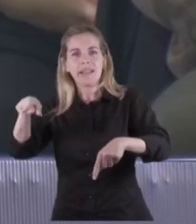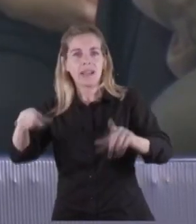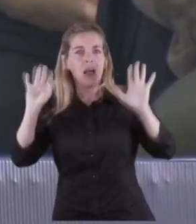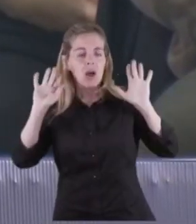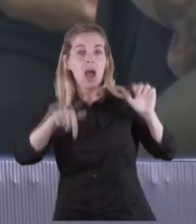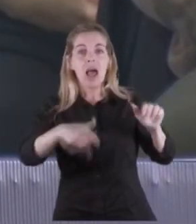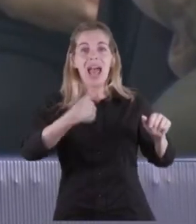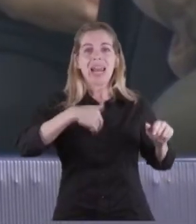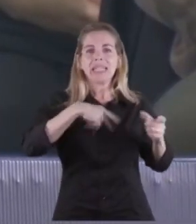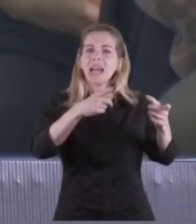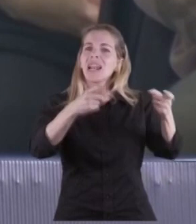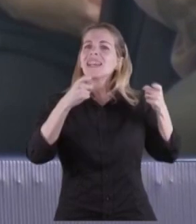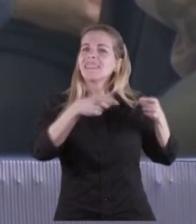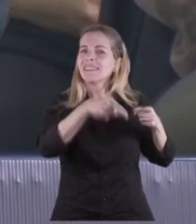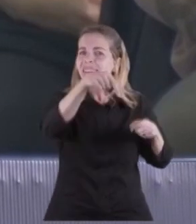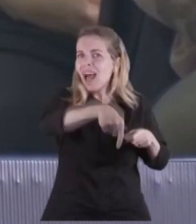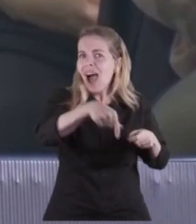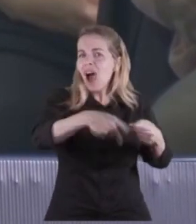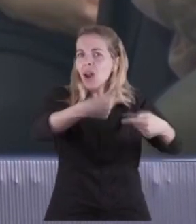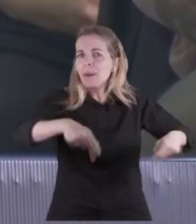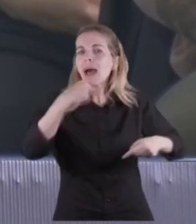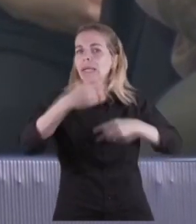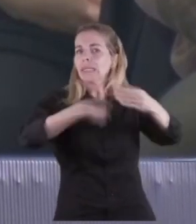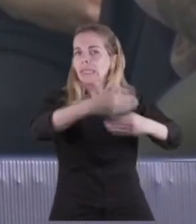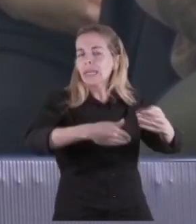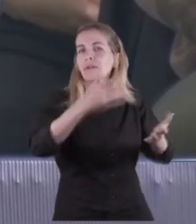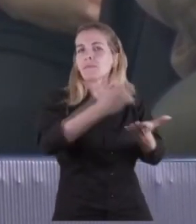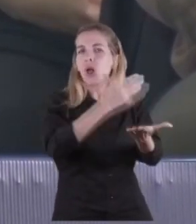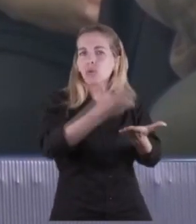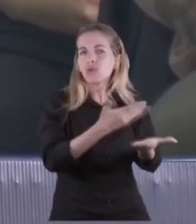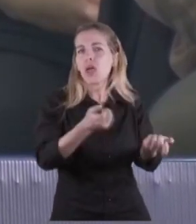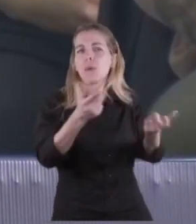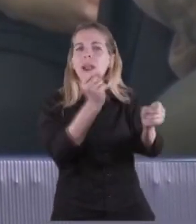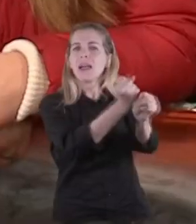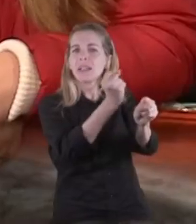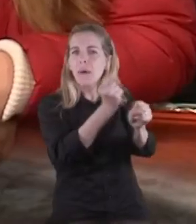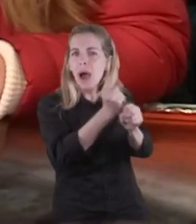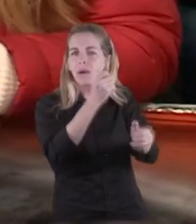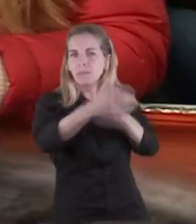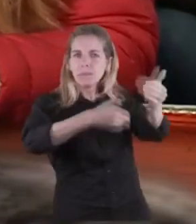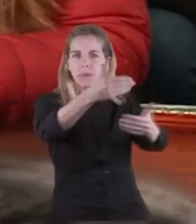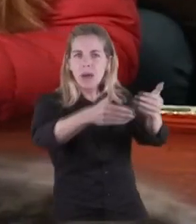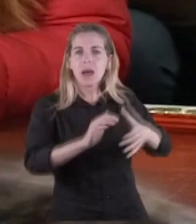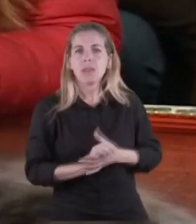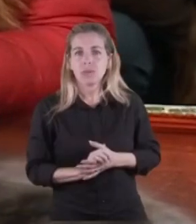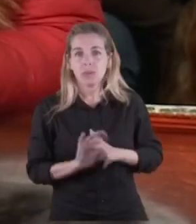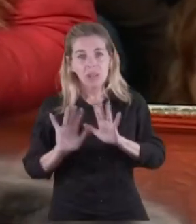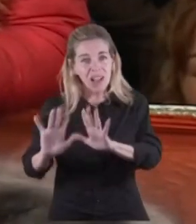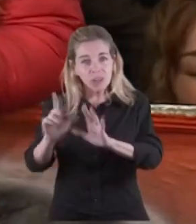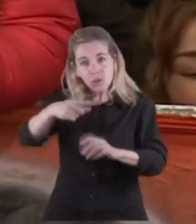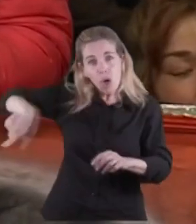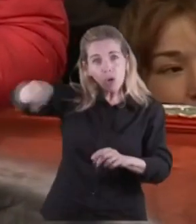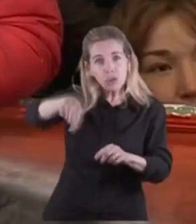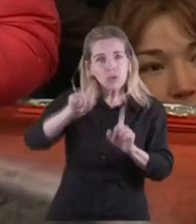está necesitando para poder seguir produciendo, para poder seguir dando trabajo. Contra todos ellos